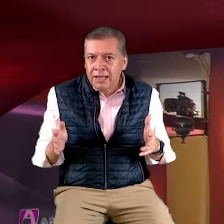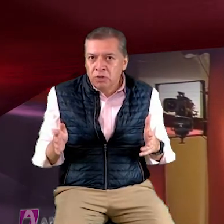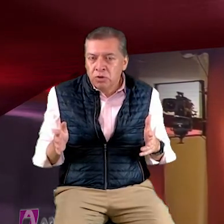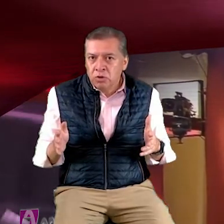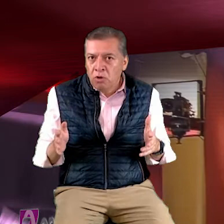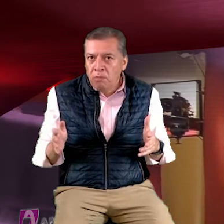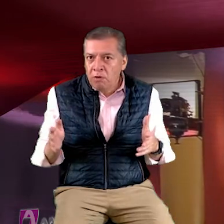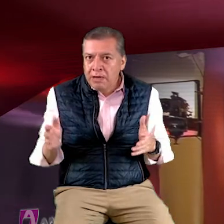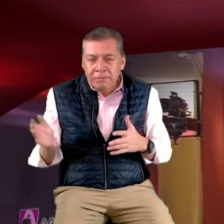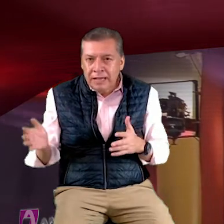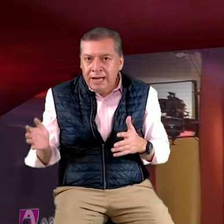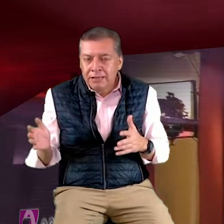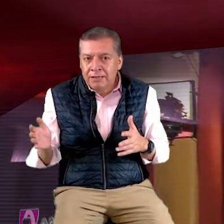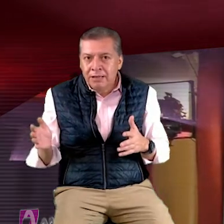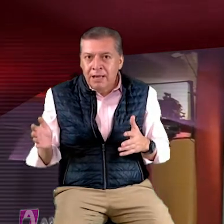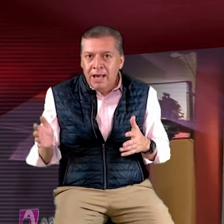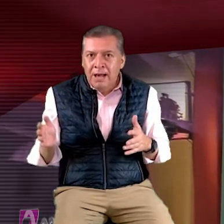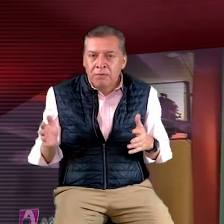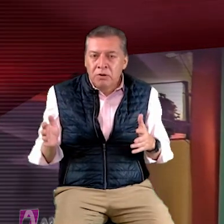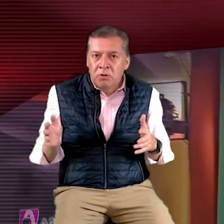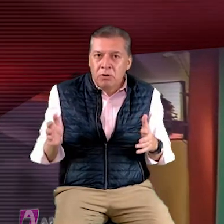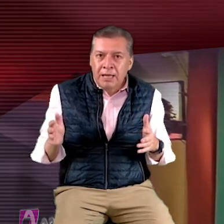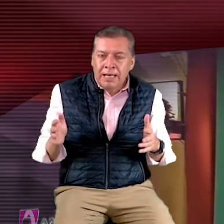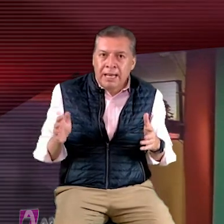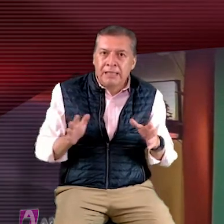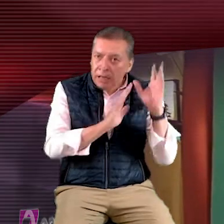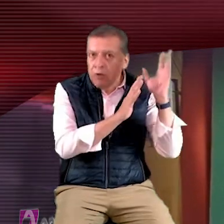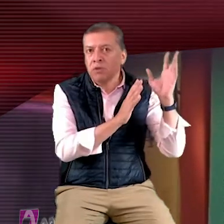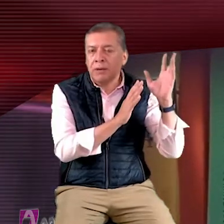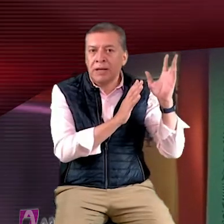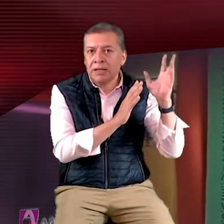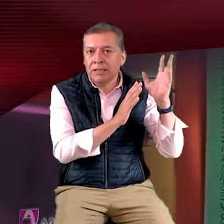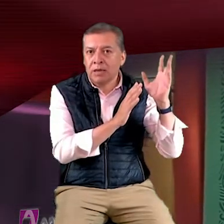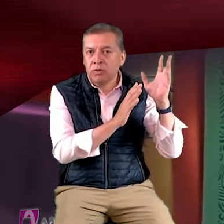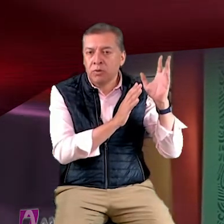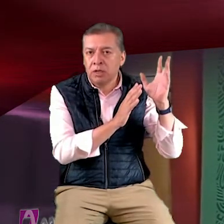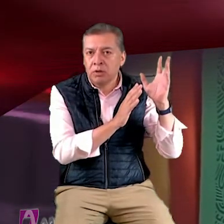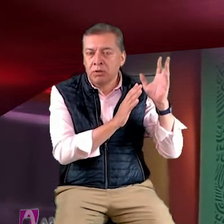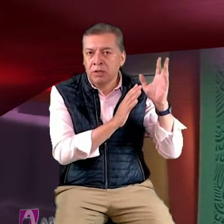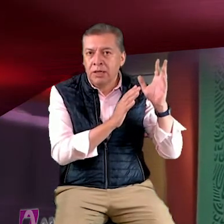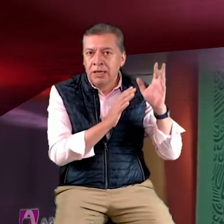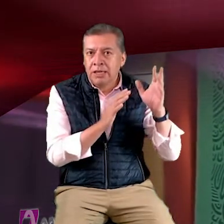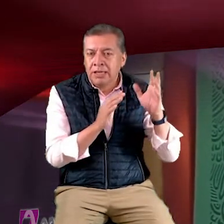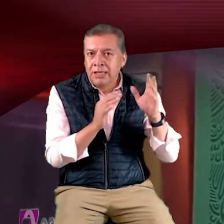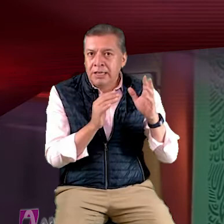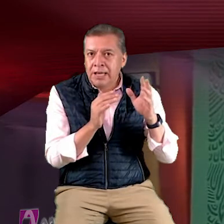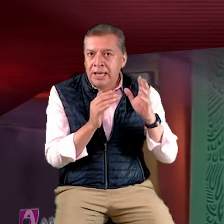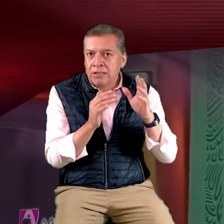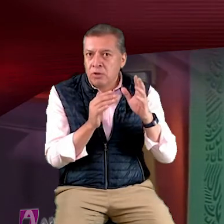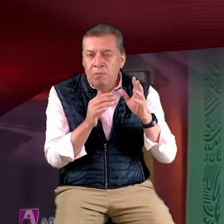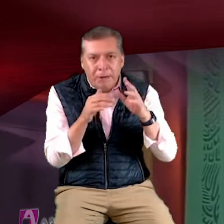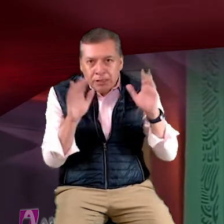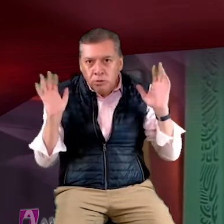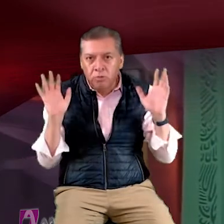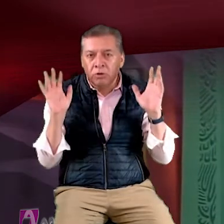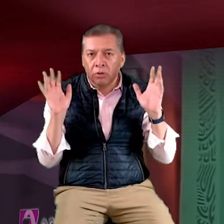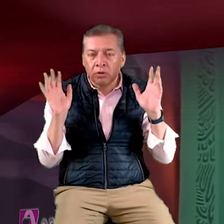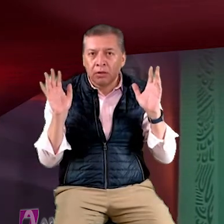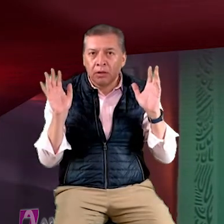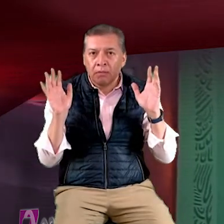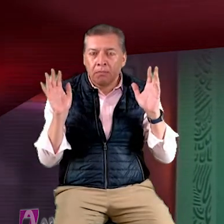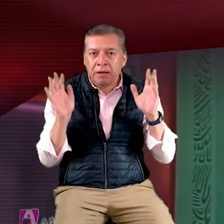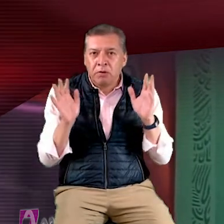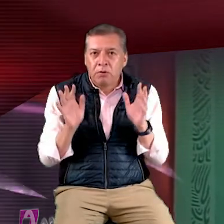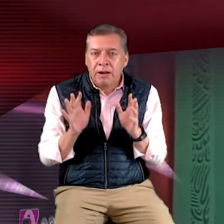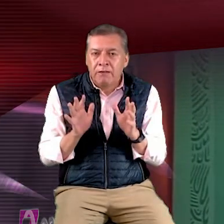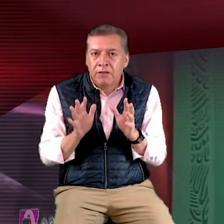hablar de ellos como criminales hablo de que así los ven en estados unidos y que son presuntos